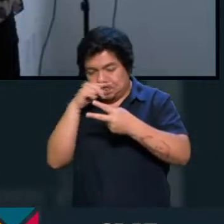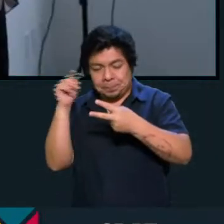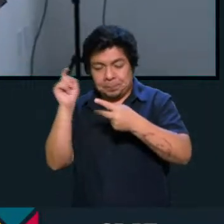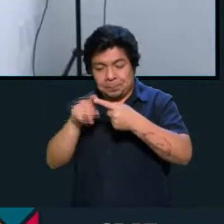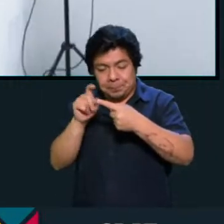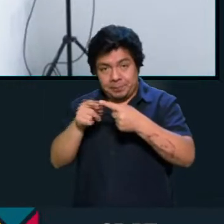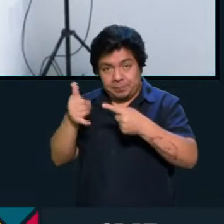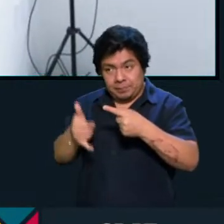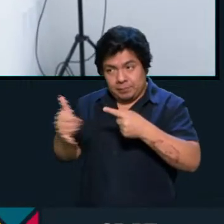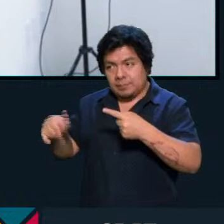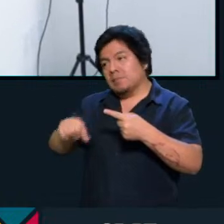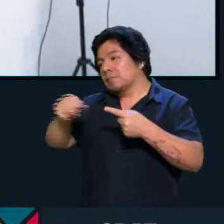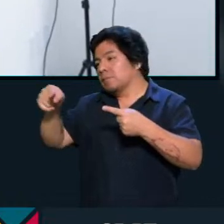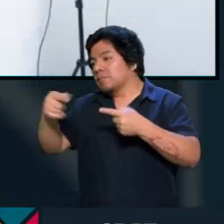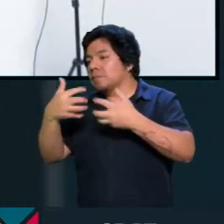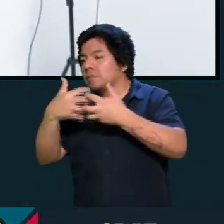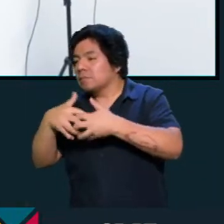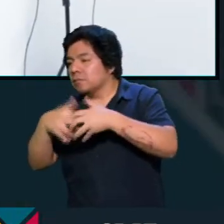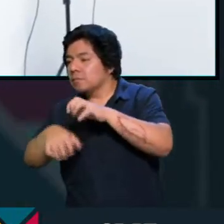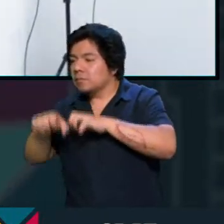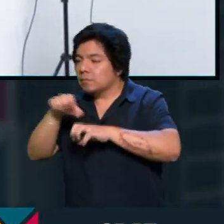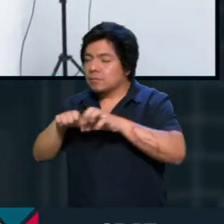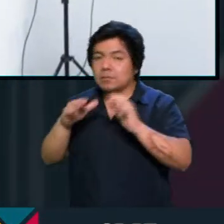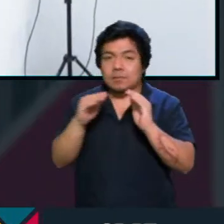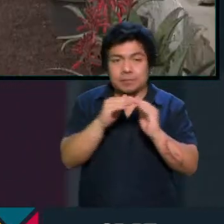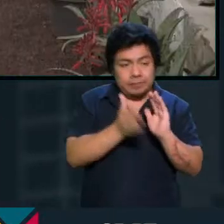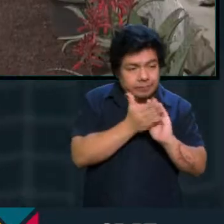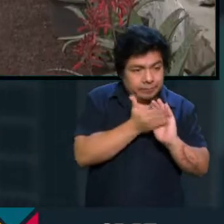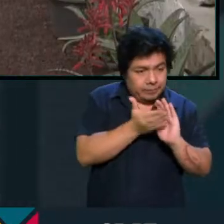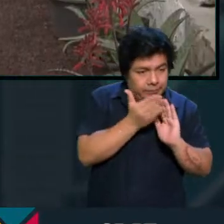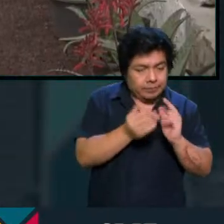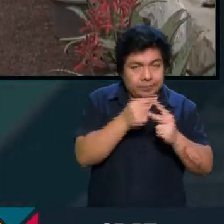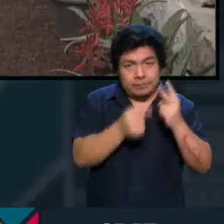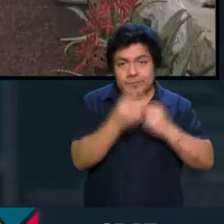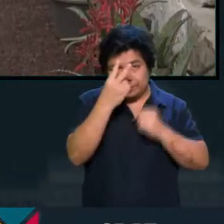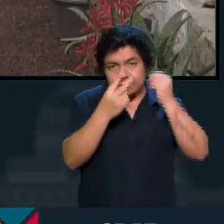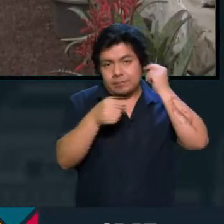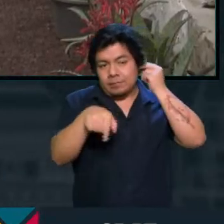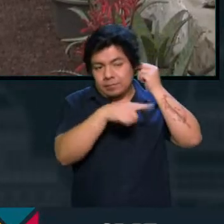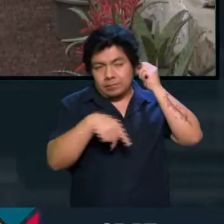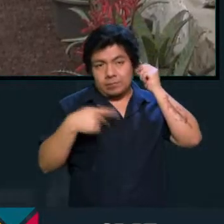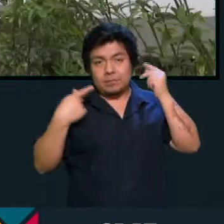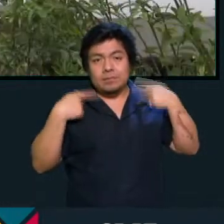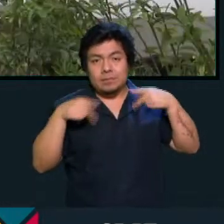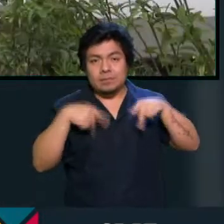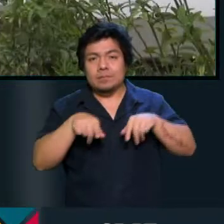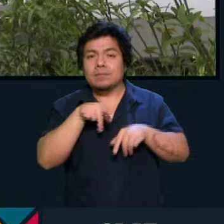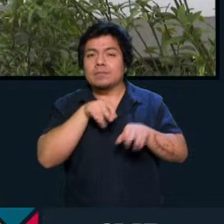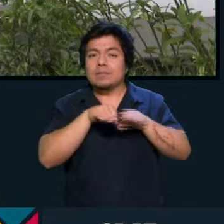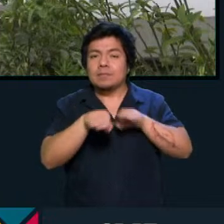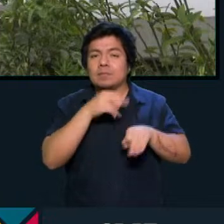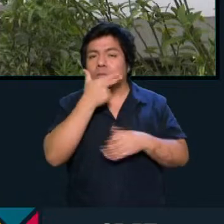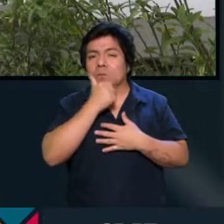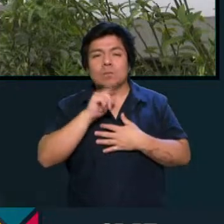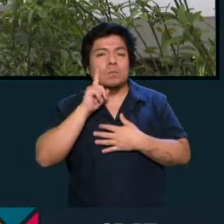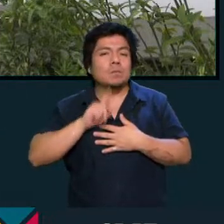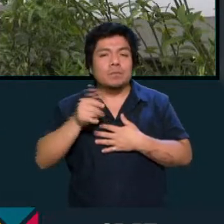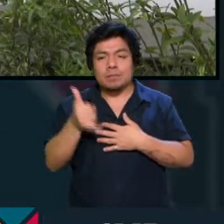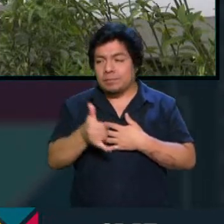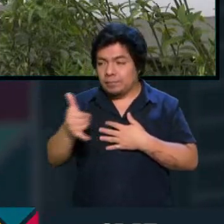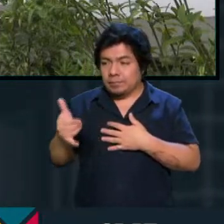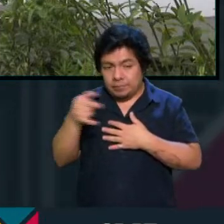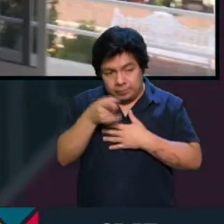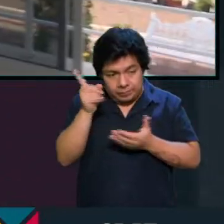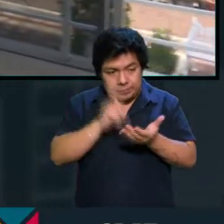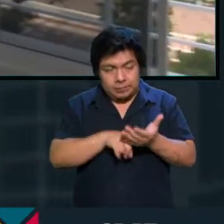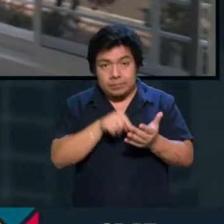a través de una empresa filial, pueda construir vivienda para dos cosas: para que los trabajadores, las mujeres, hombres, puedan